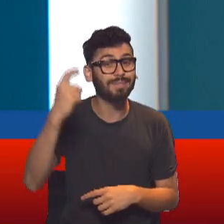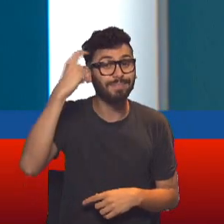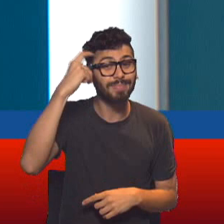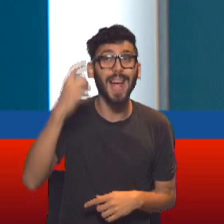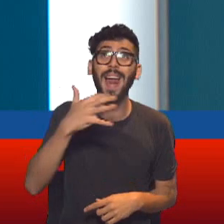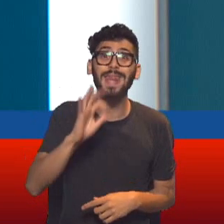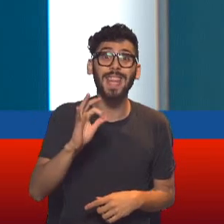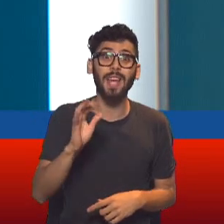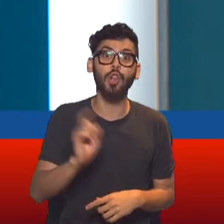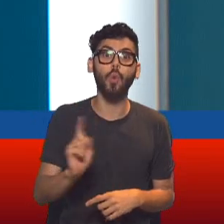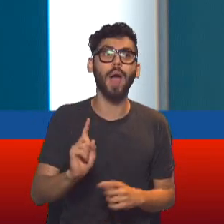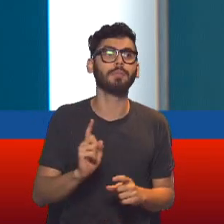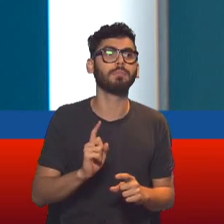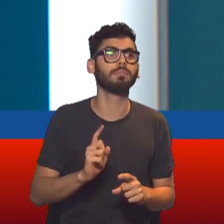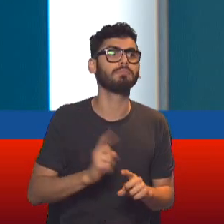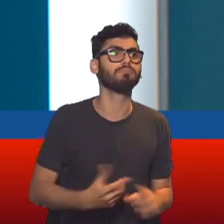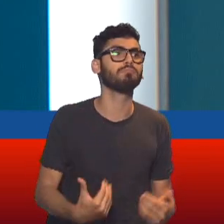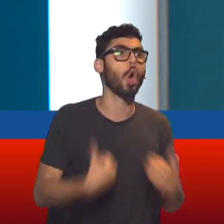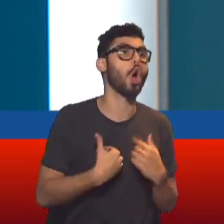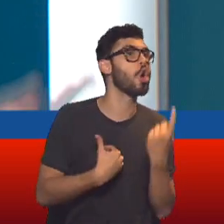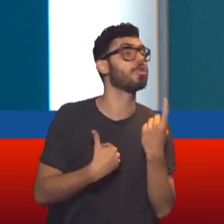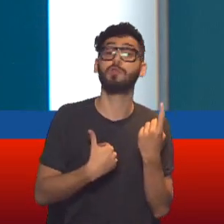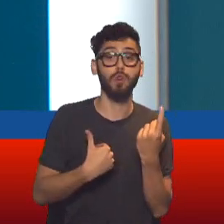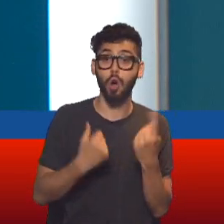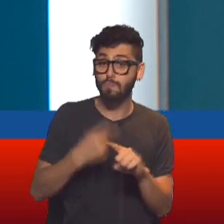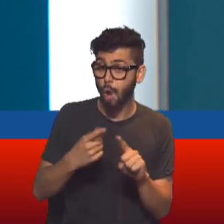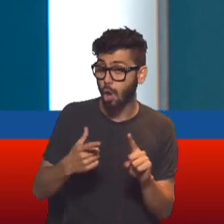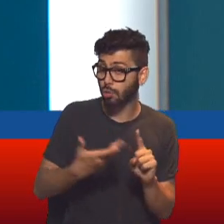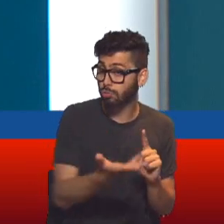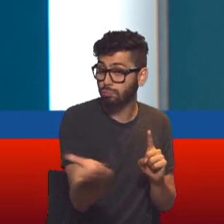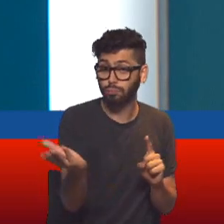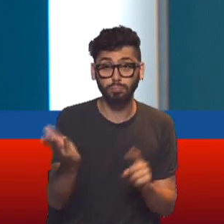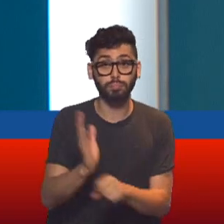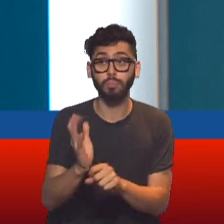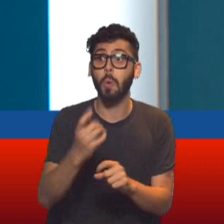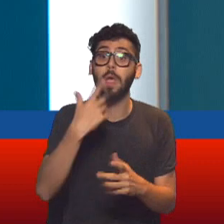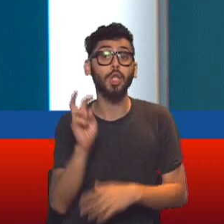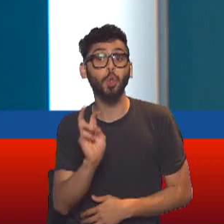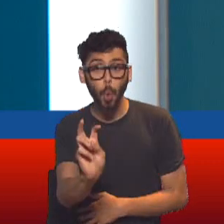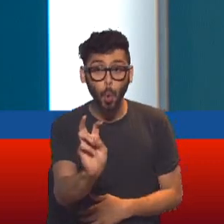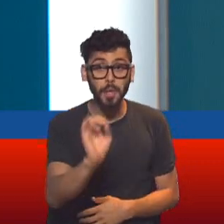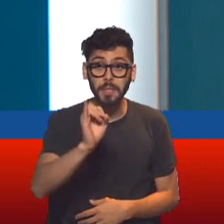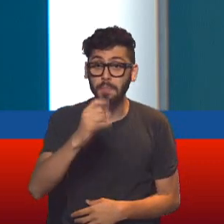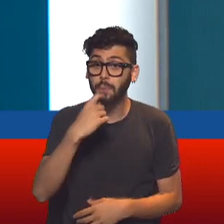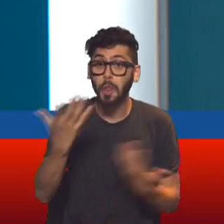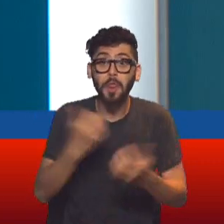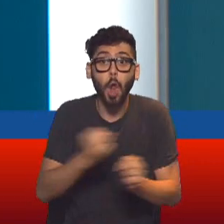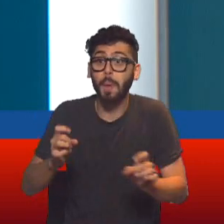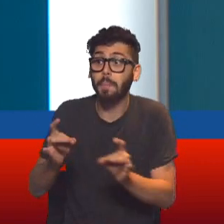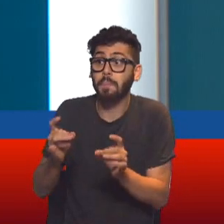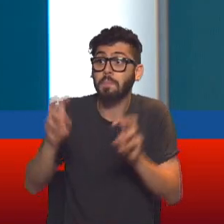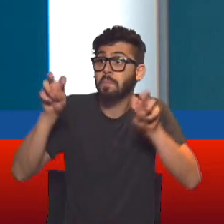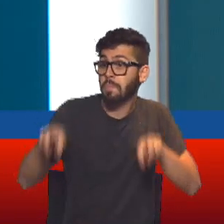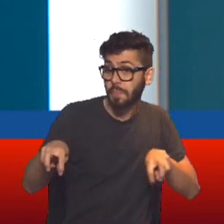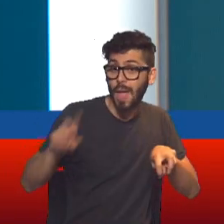trata solamente de uno, de nuestro alrededor, sino también del otro, que eventualmente puede estar en el subte, pero porque la cepa de repente es más contagiosa, te puede contagiar de